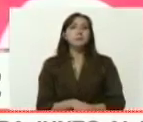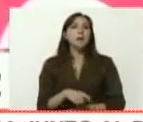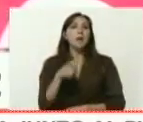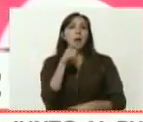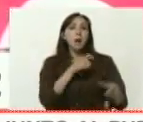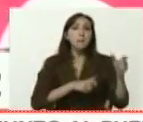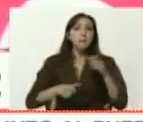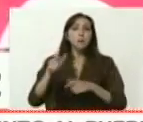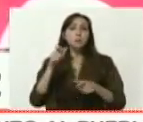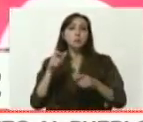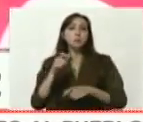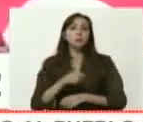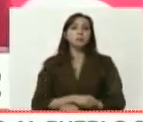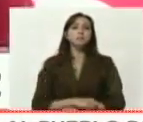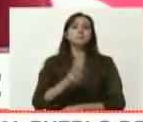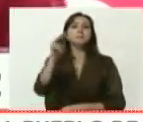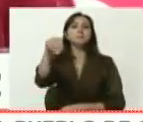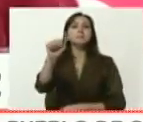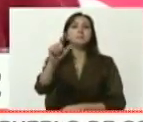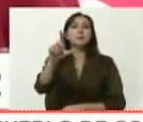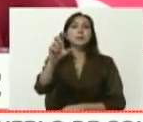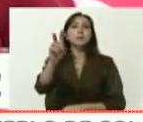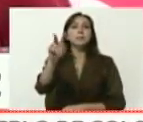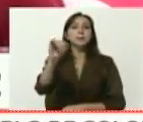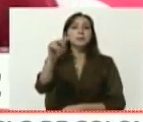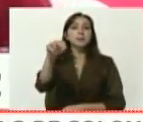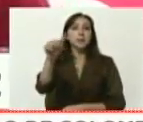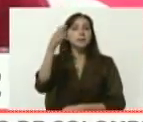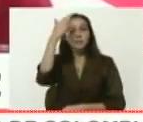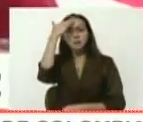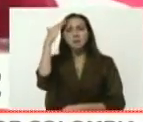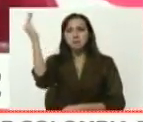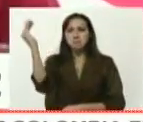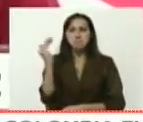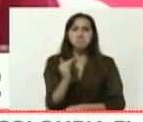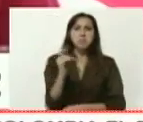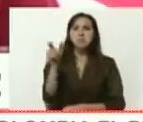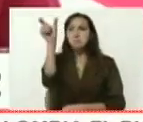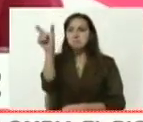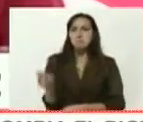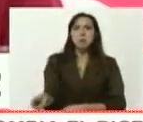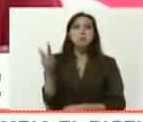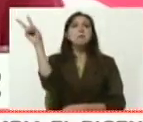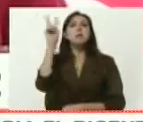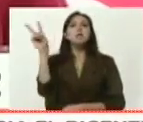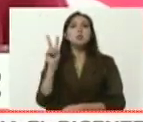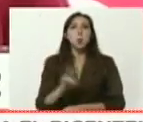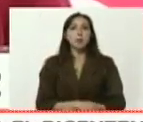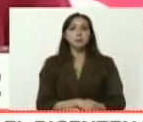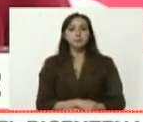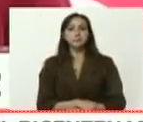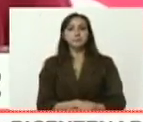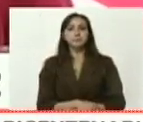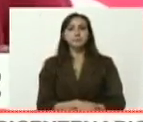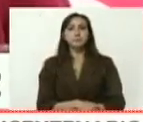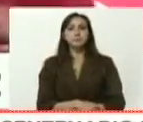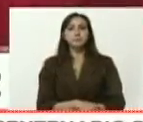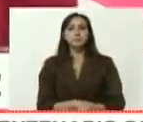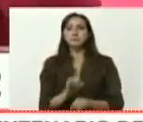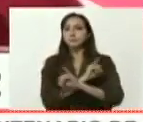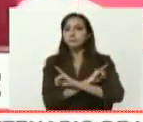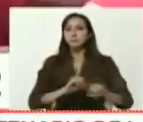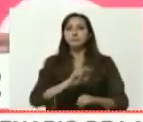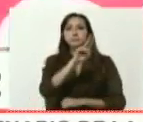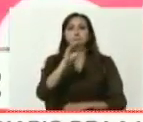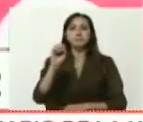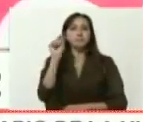Malvinas, pues. Supieron que andaba por allí un venezolano. Y terminaba el acto porque duró 20 minutos, porque yo frío, teníamos